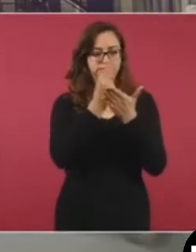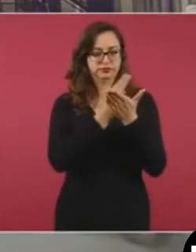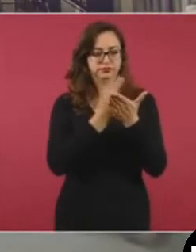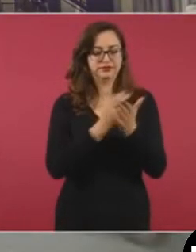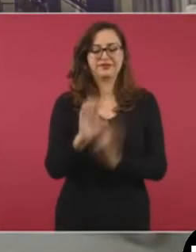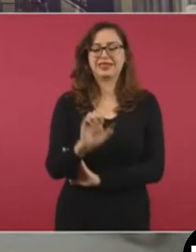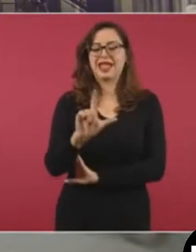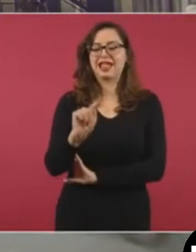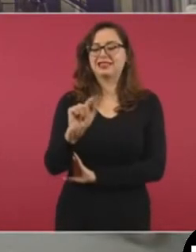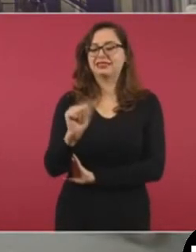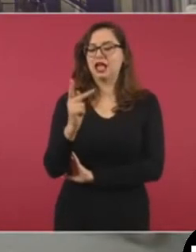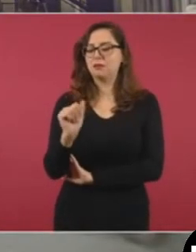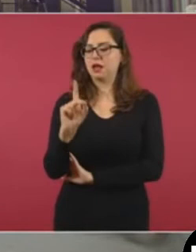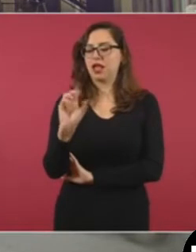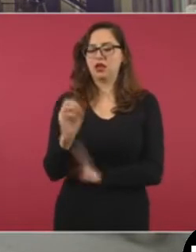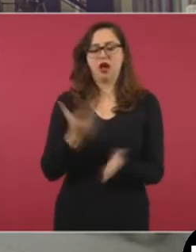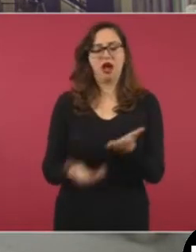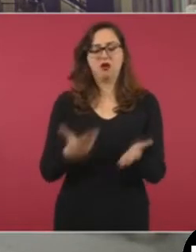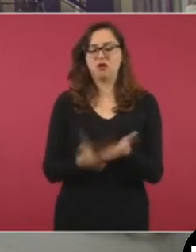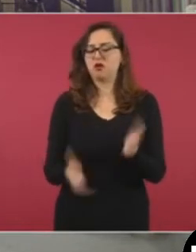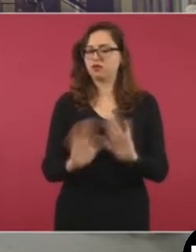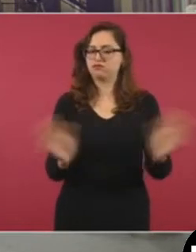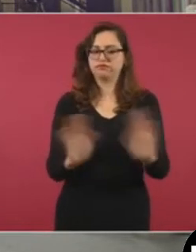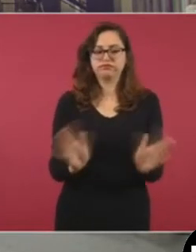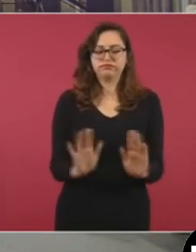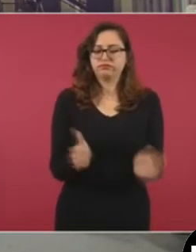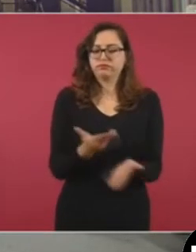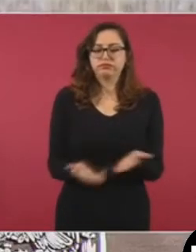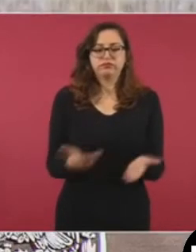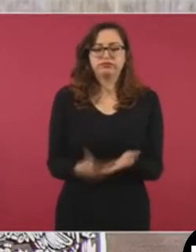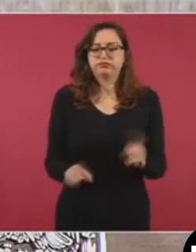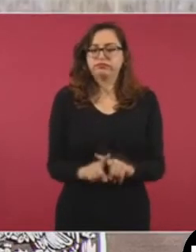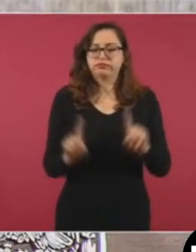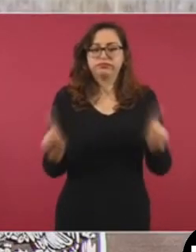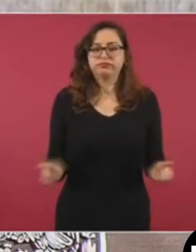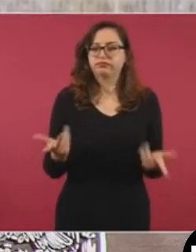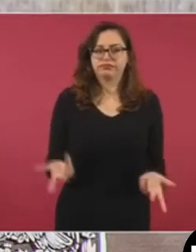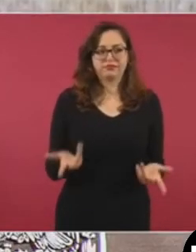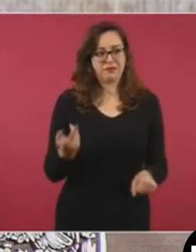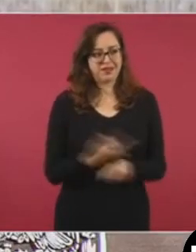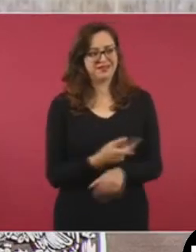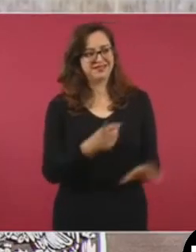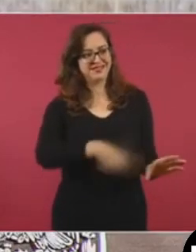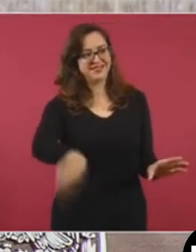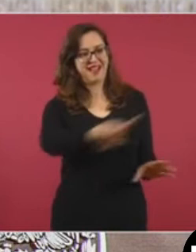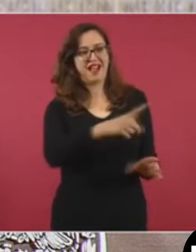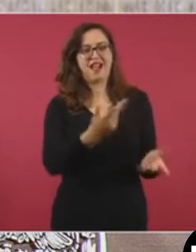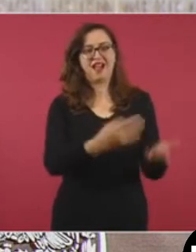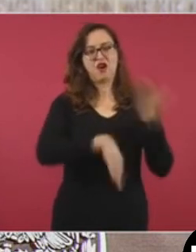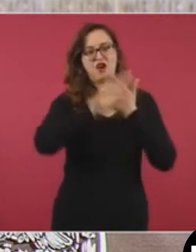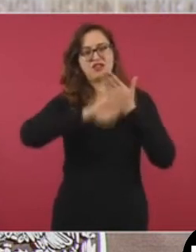ya no se habla de eso. No se habla, ya. Se les olvidó a